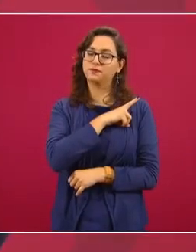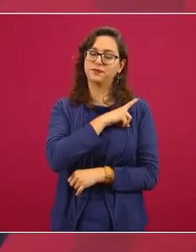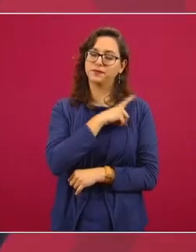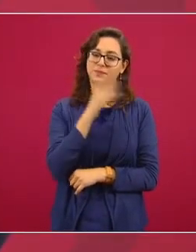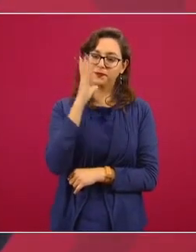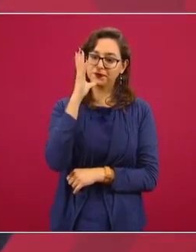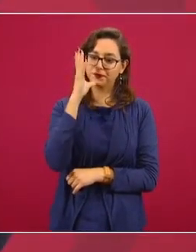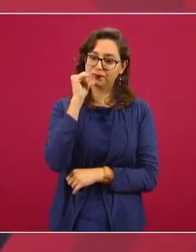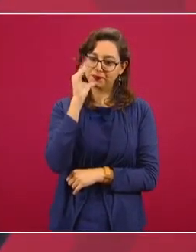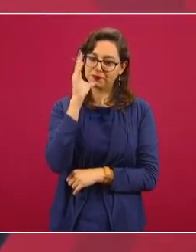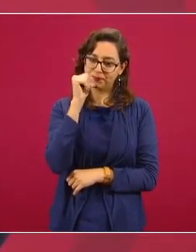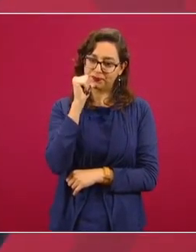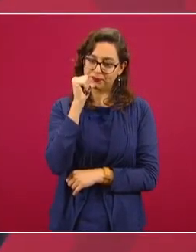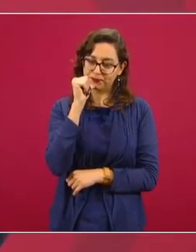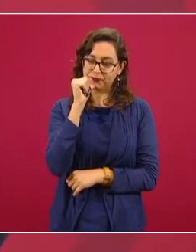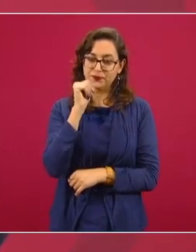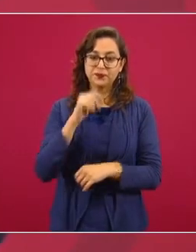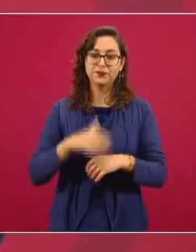o